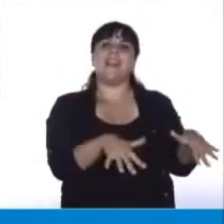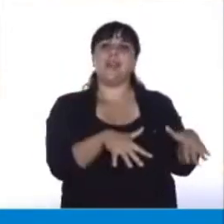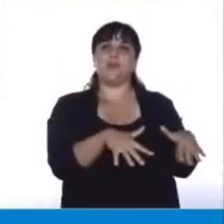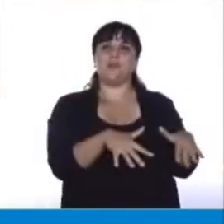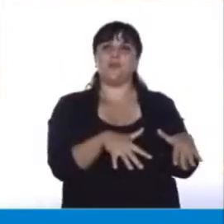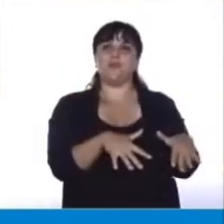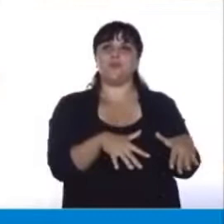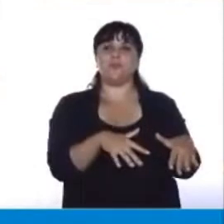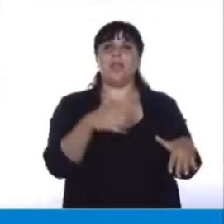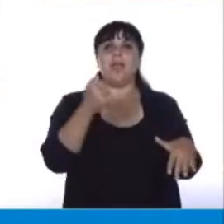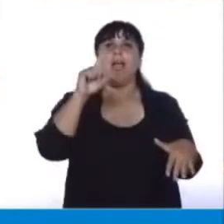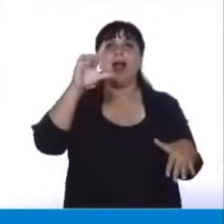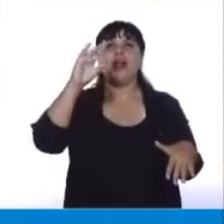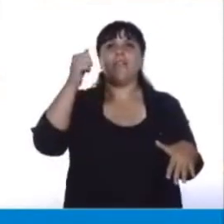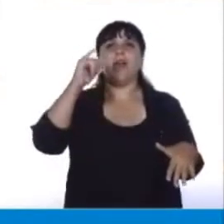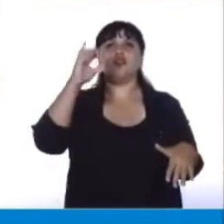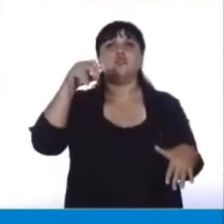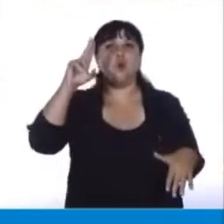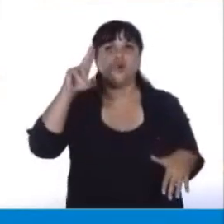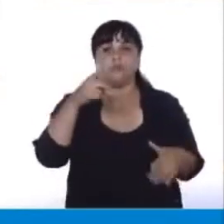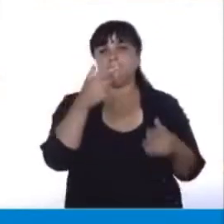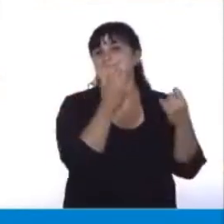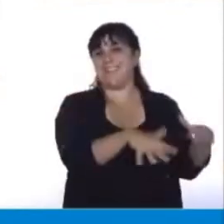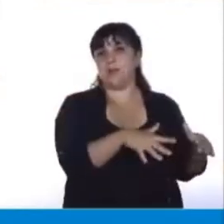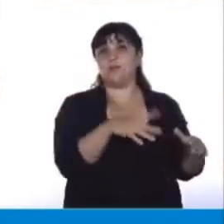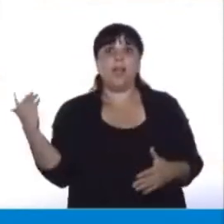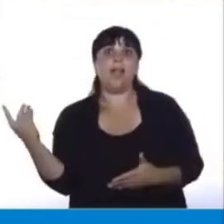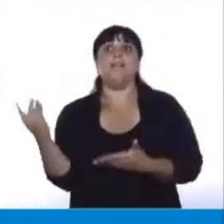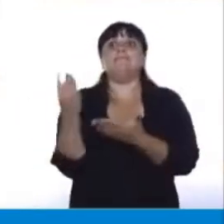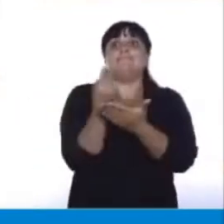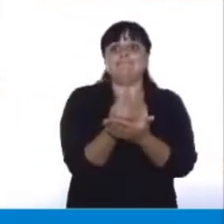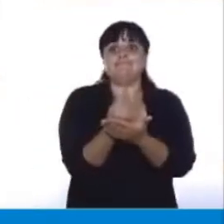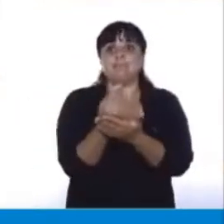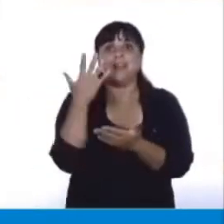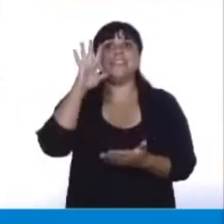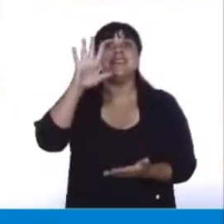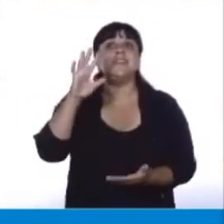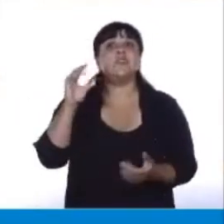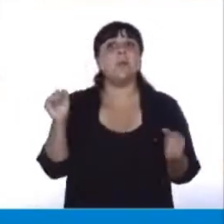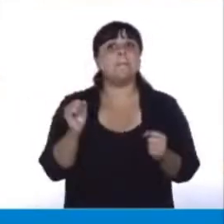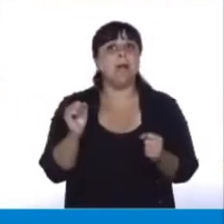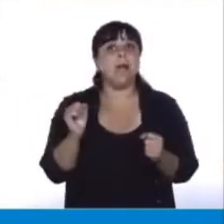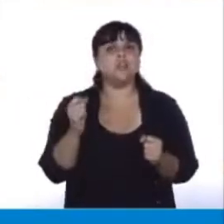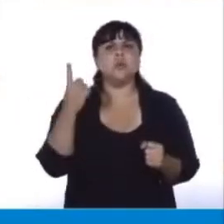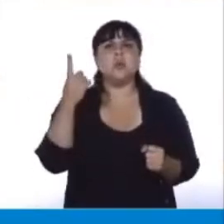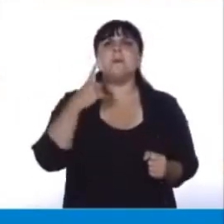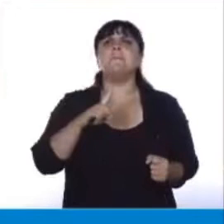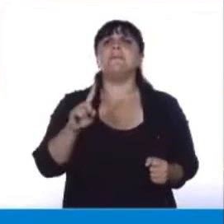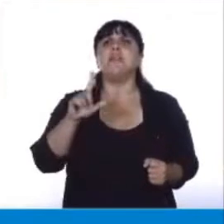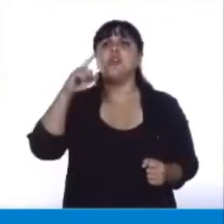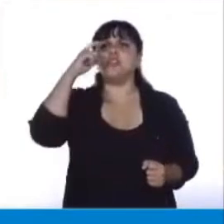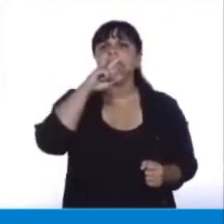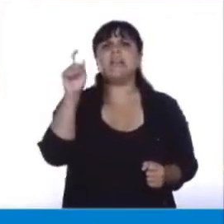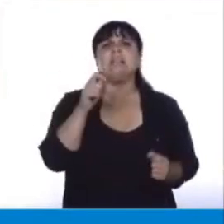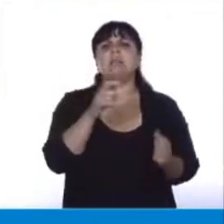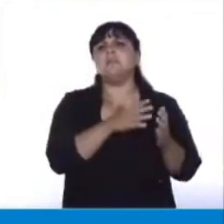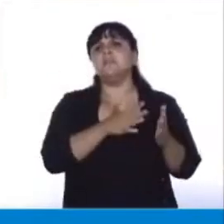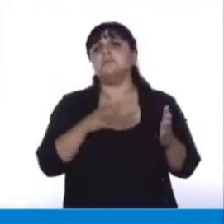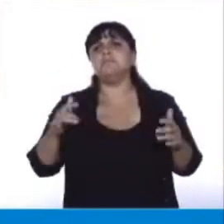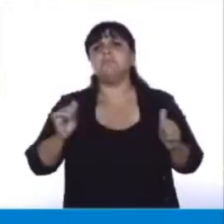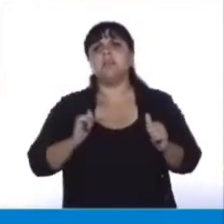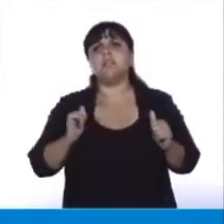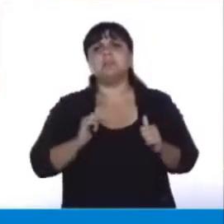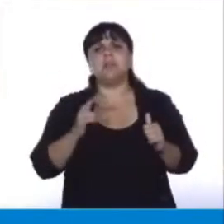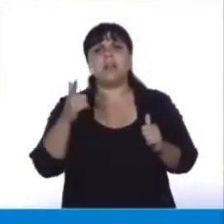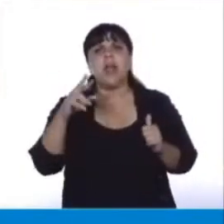Iñaki Aldazoro, el pasado 5 de mayo. Pero, ¿qué pasa? Hace 7 meses que Gastón espera